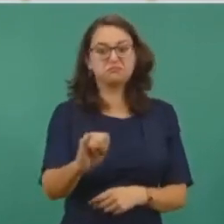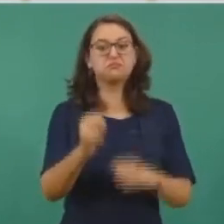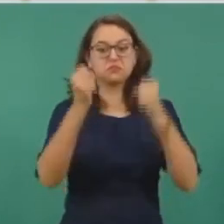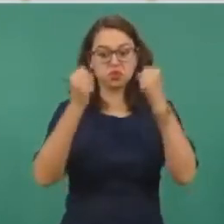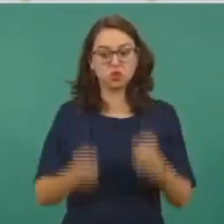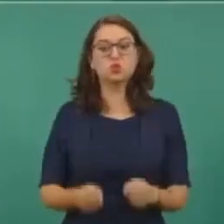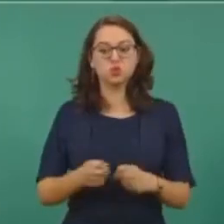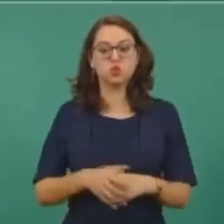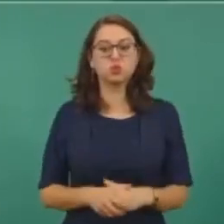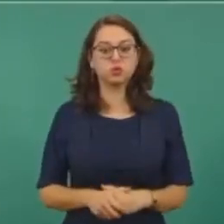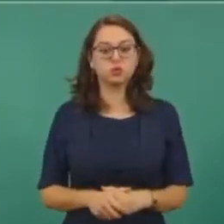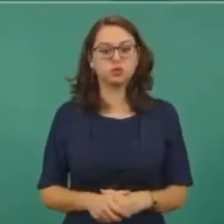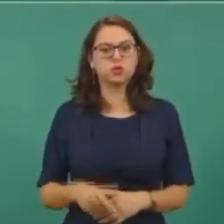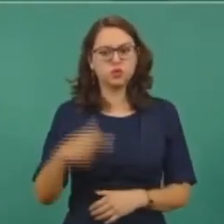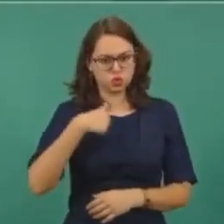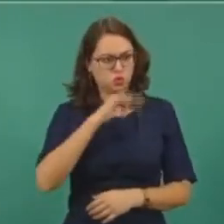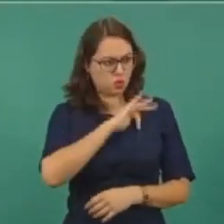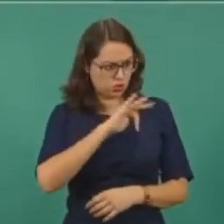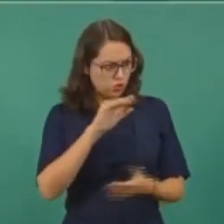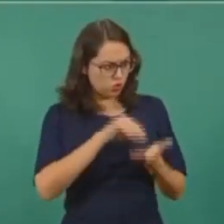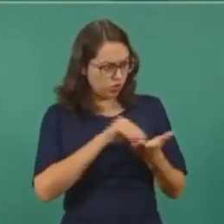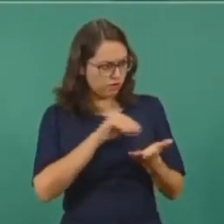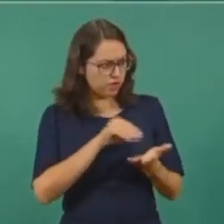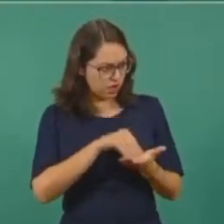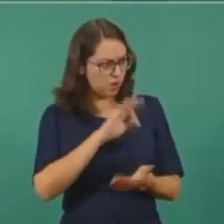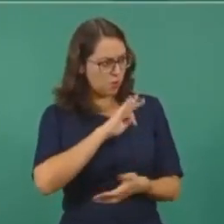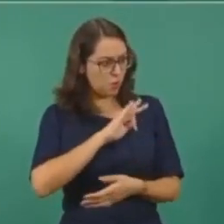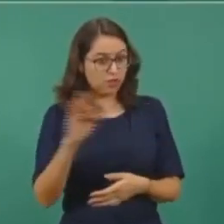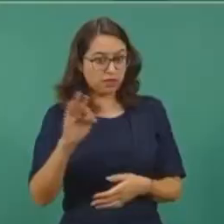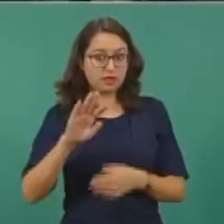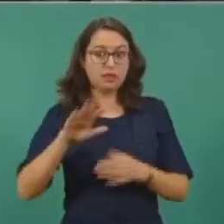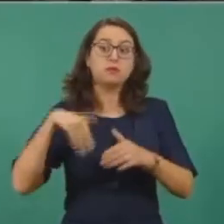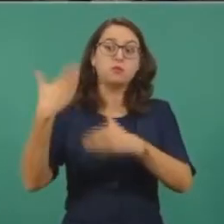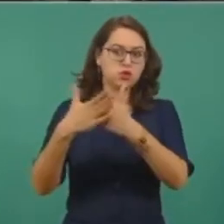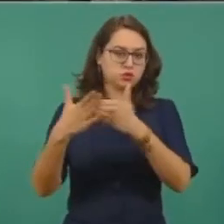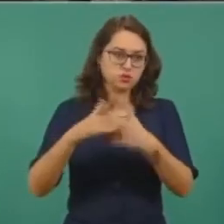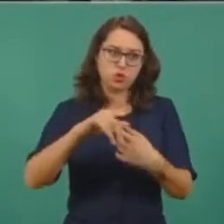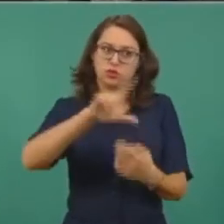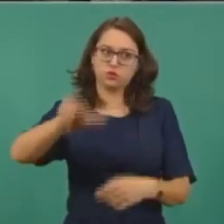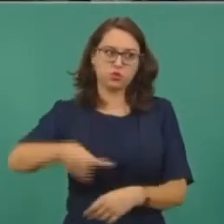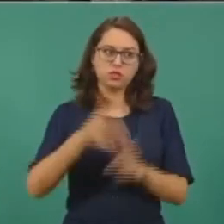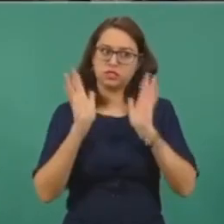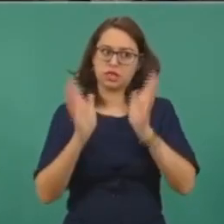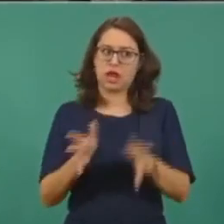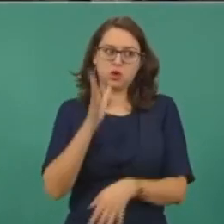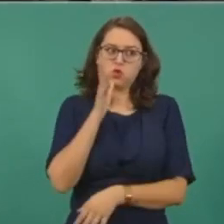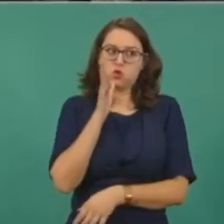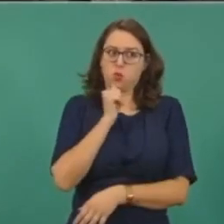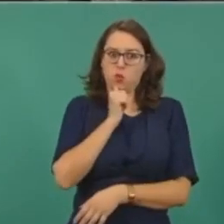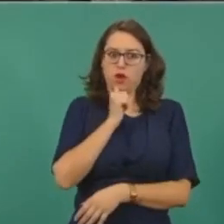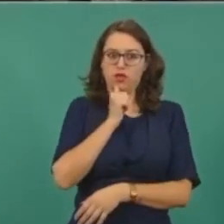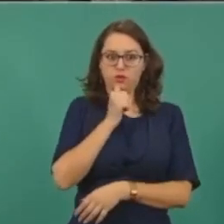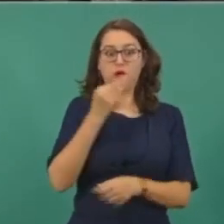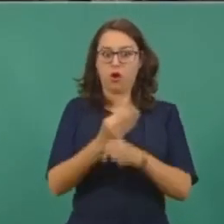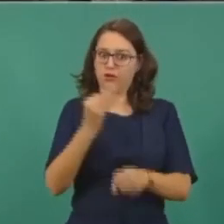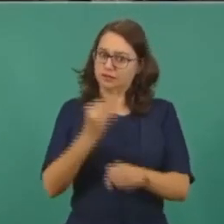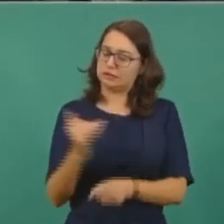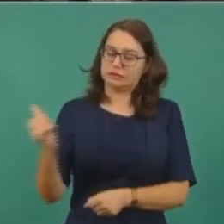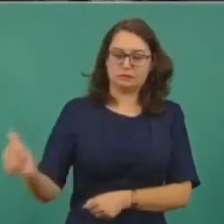Yo creo que todavía puedo hablar de eso, ¿no? Porque después me lo van a impedir. Entonces vamos a